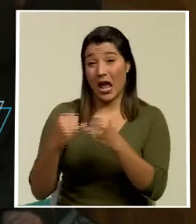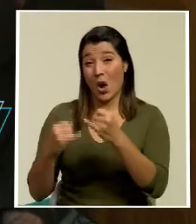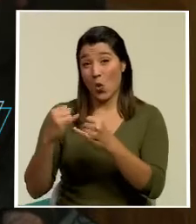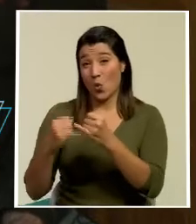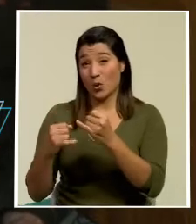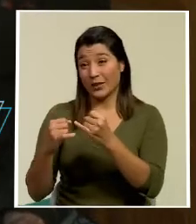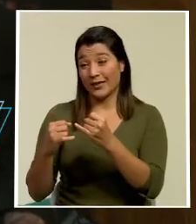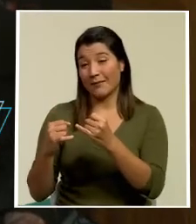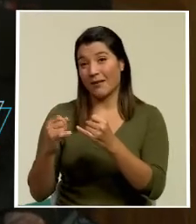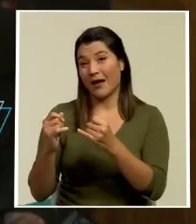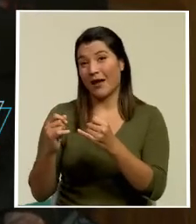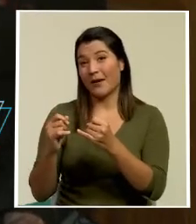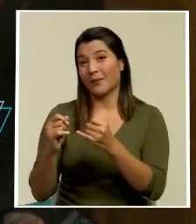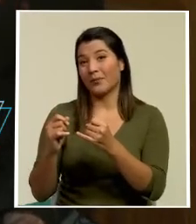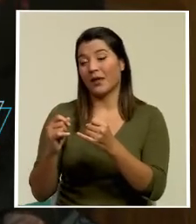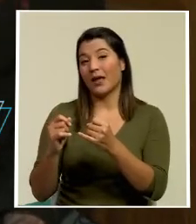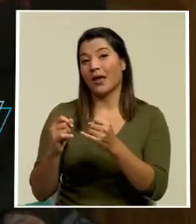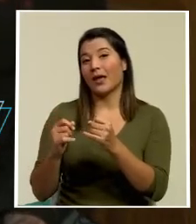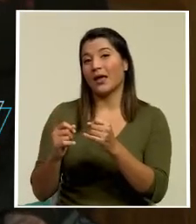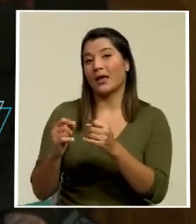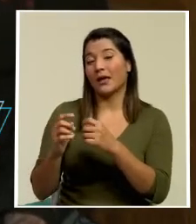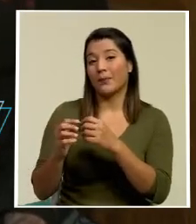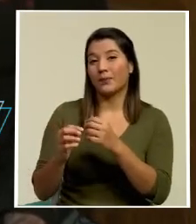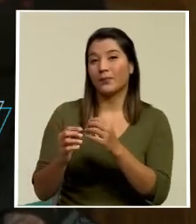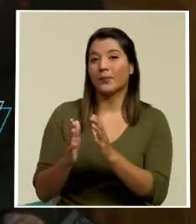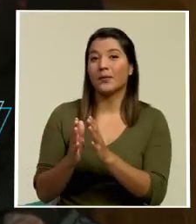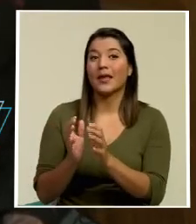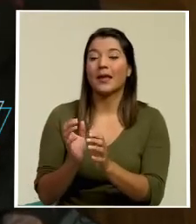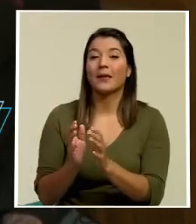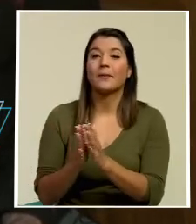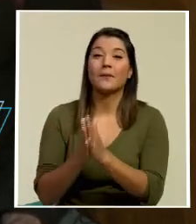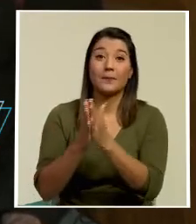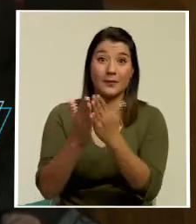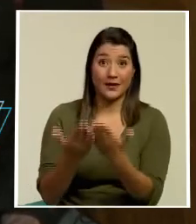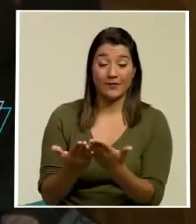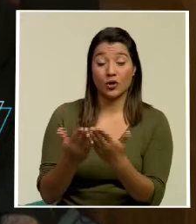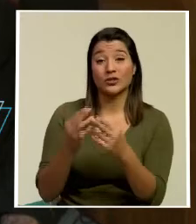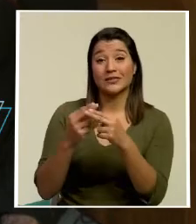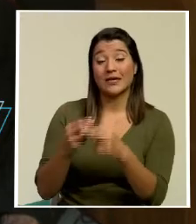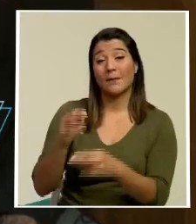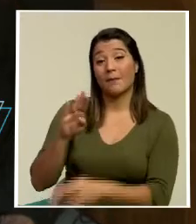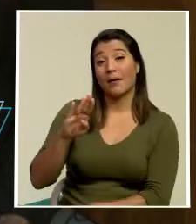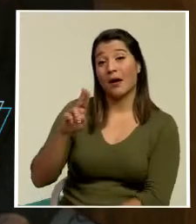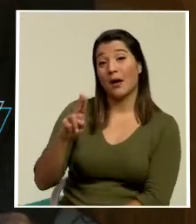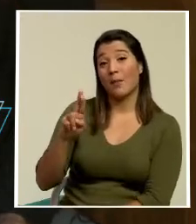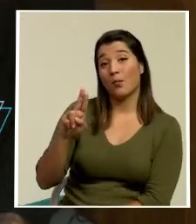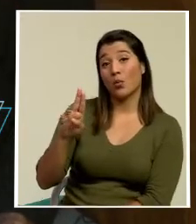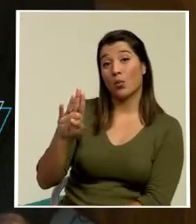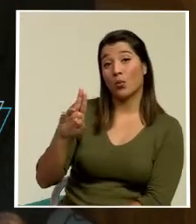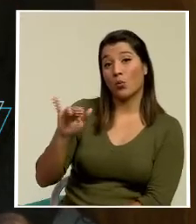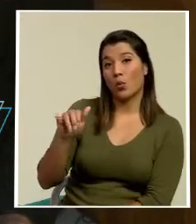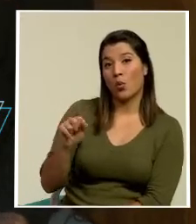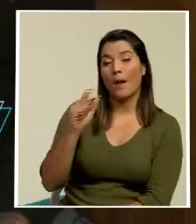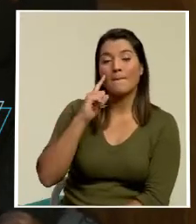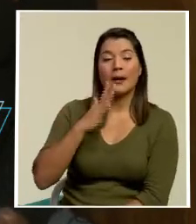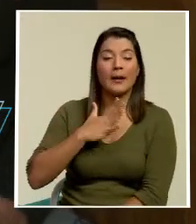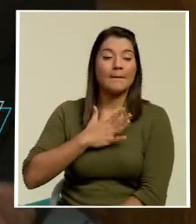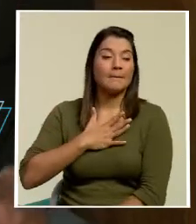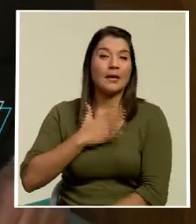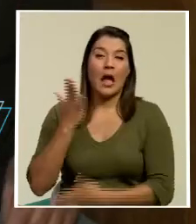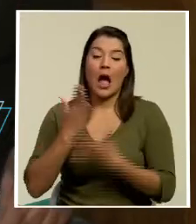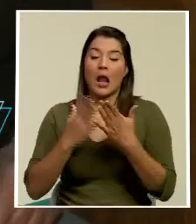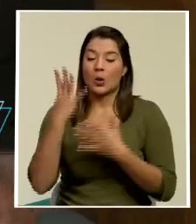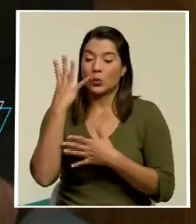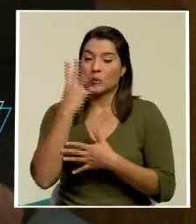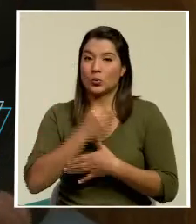en el limbo, lo cual para mí fue como cerrar un círculo maravilloso, magistral de la magia de